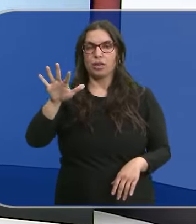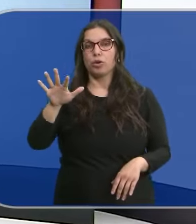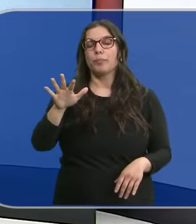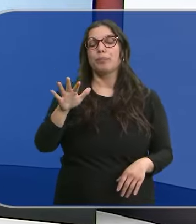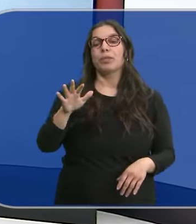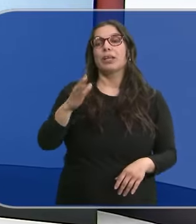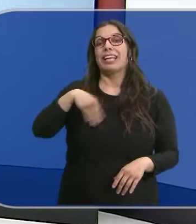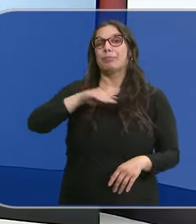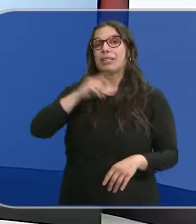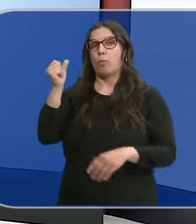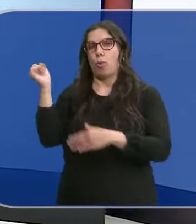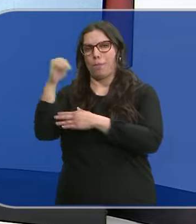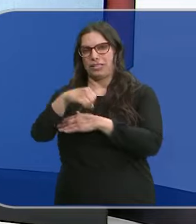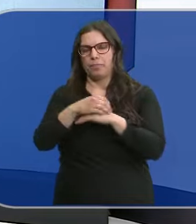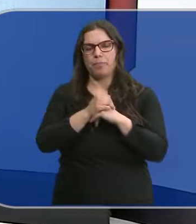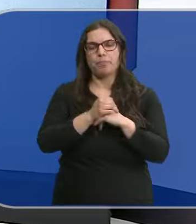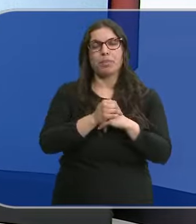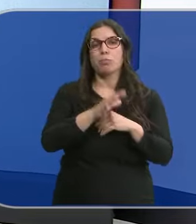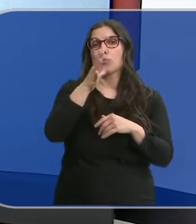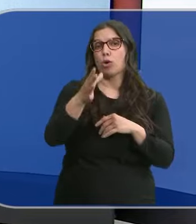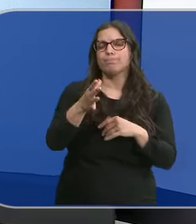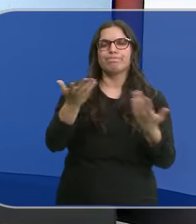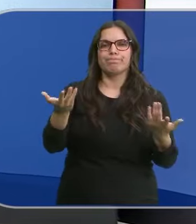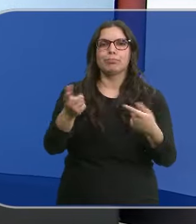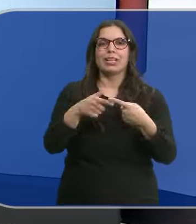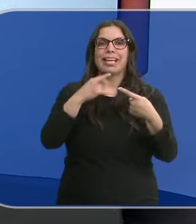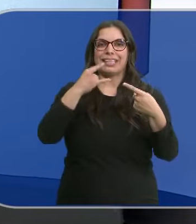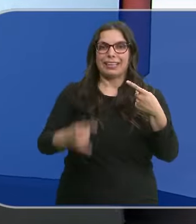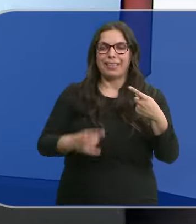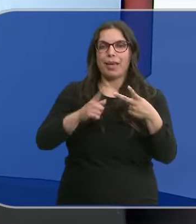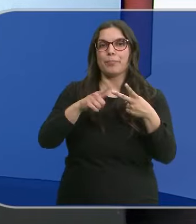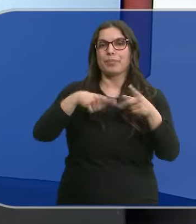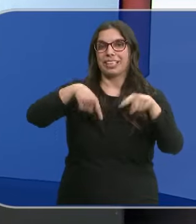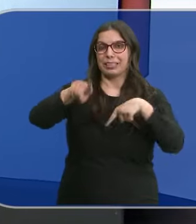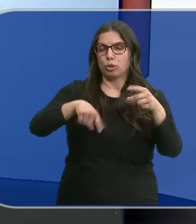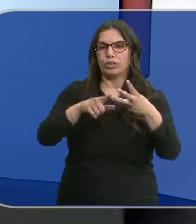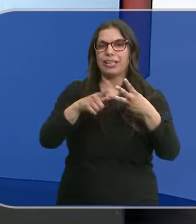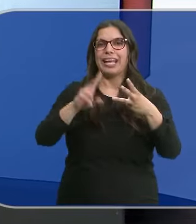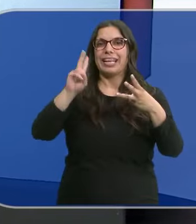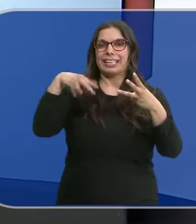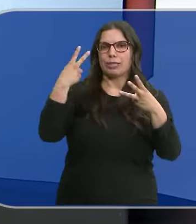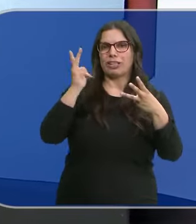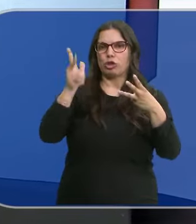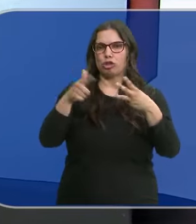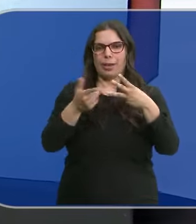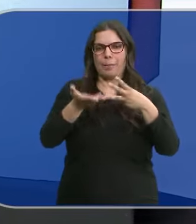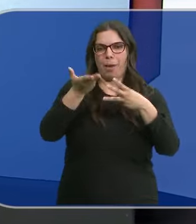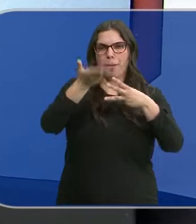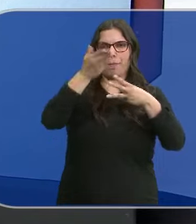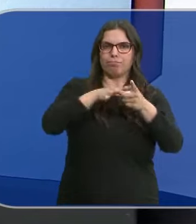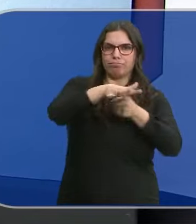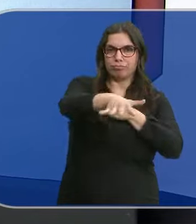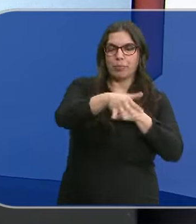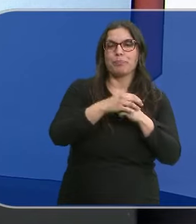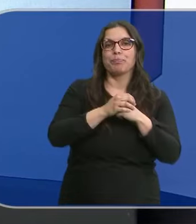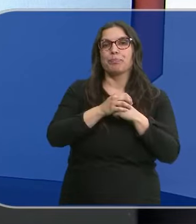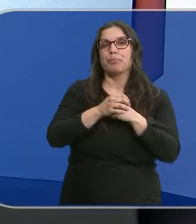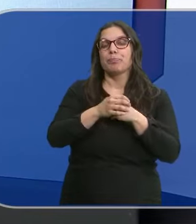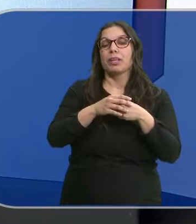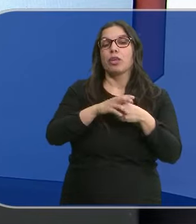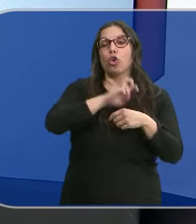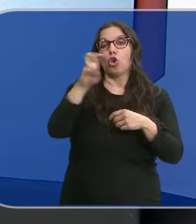décima menos que la media nacional. Se debe sobre todo al aumento del coste de la electricidad, el transporte y los restaurantes y hoteles. La inflación subyacente,